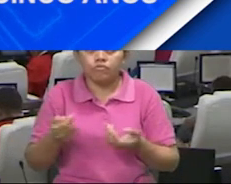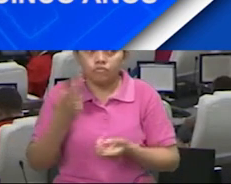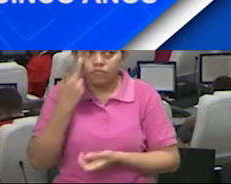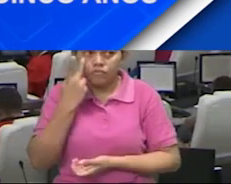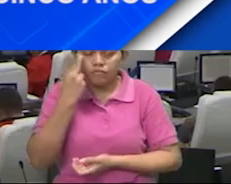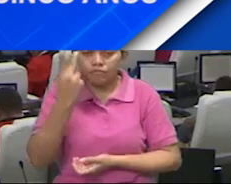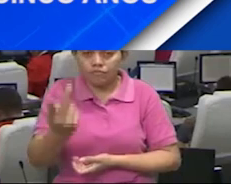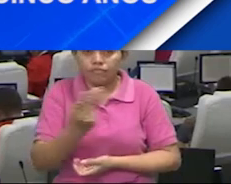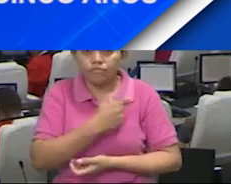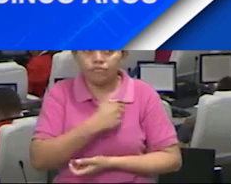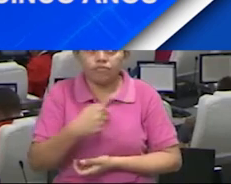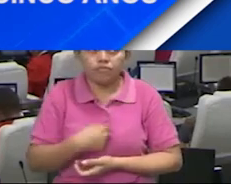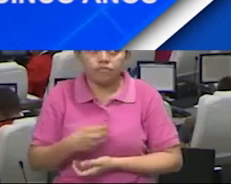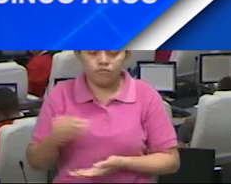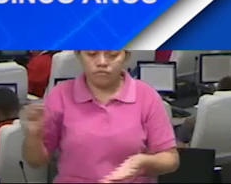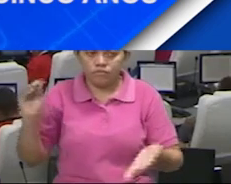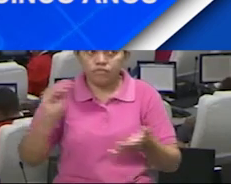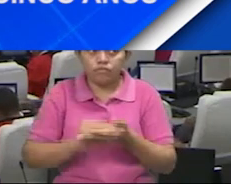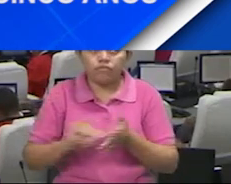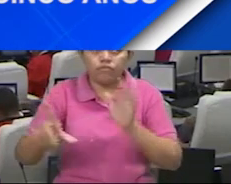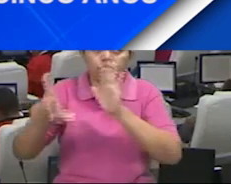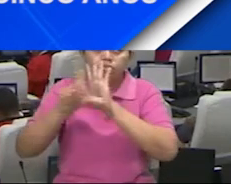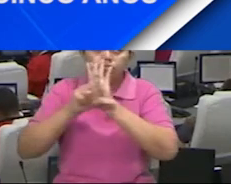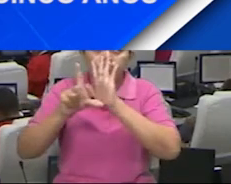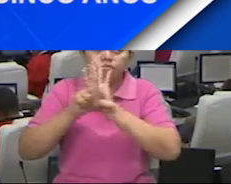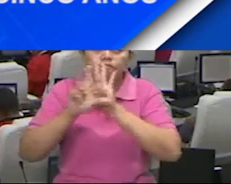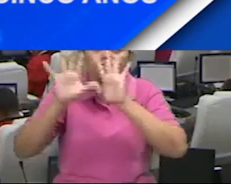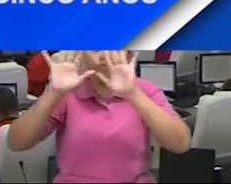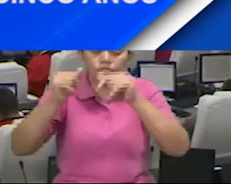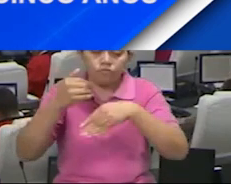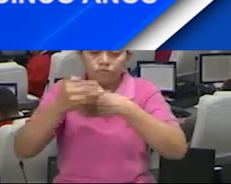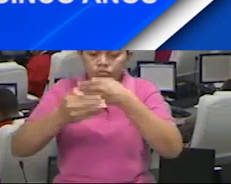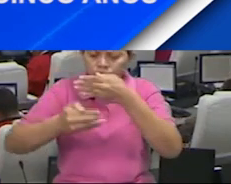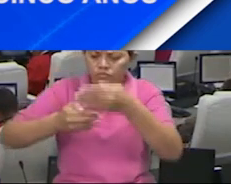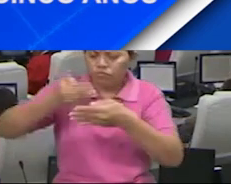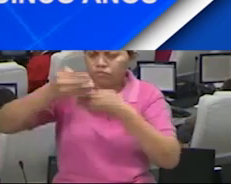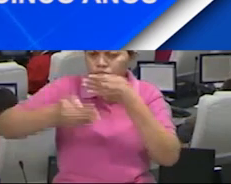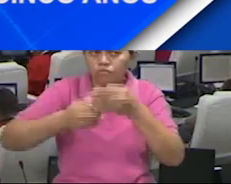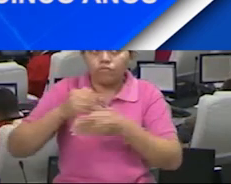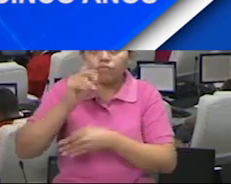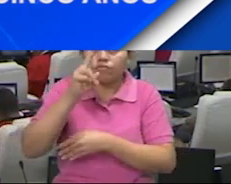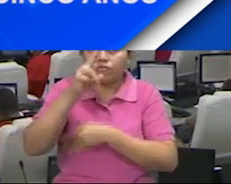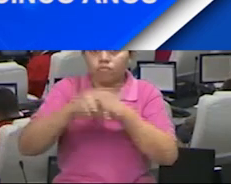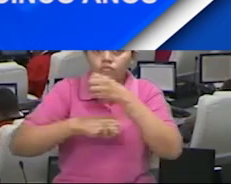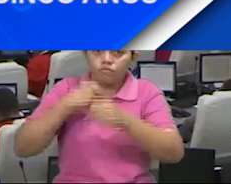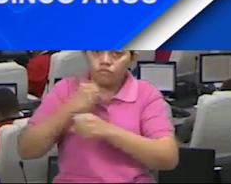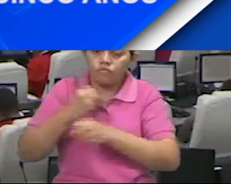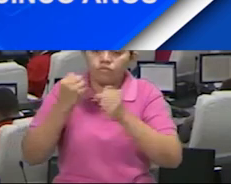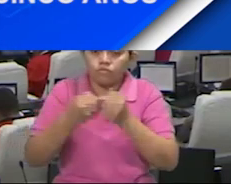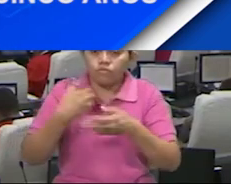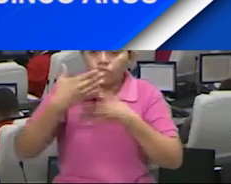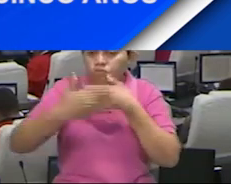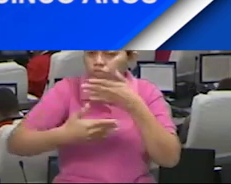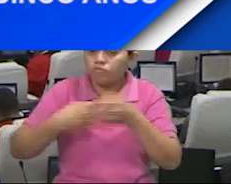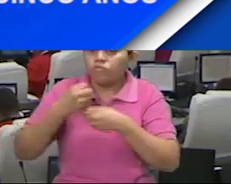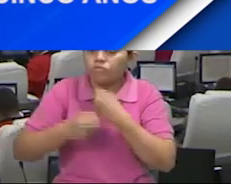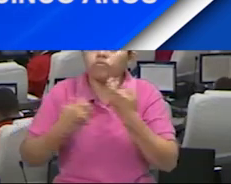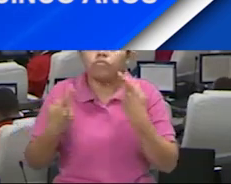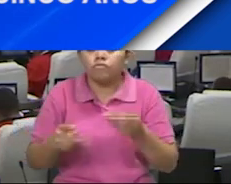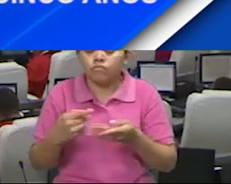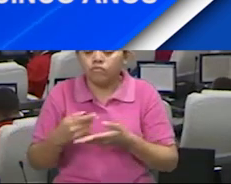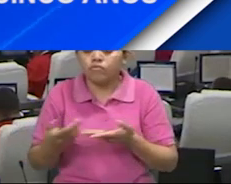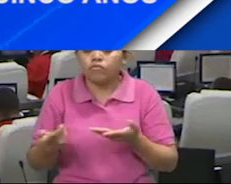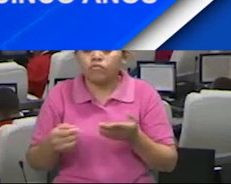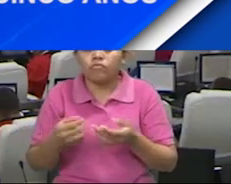la doctora Maribel González como presidenta, el máster Mario Caldera Alfaro, vicepresidente, y la